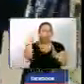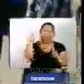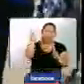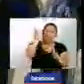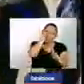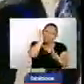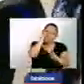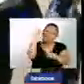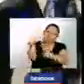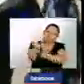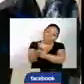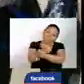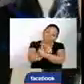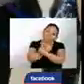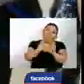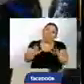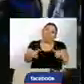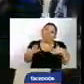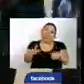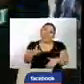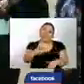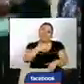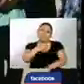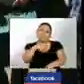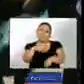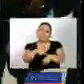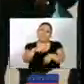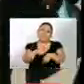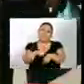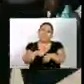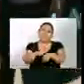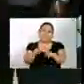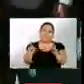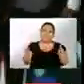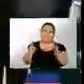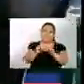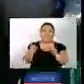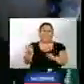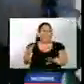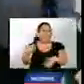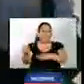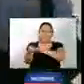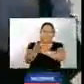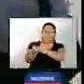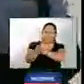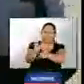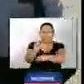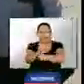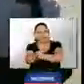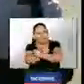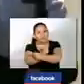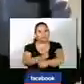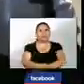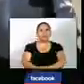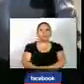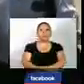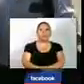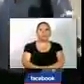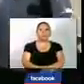una madre que por circunstancias difíciles pudieran tener sus consejos y su amor incondicional